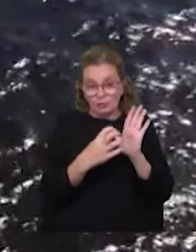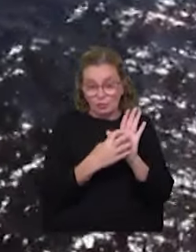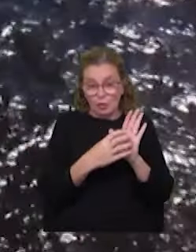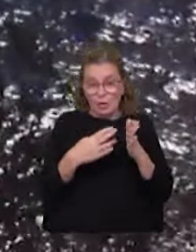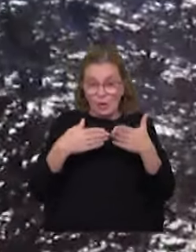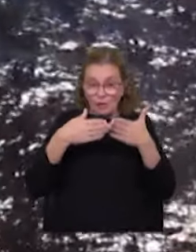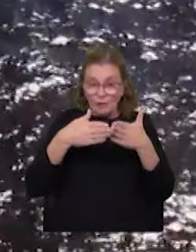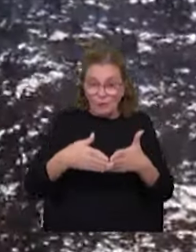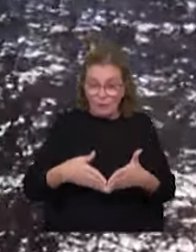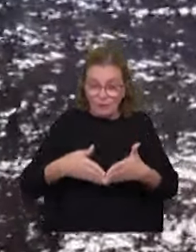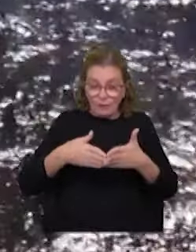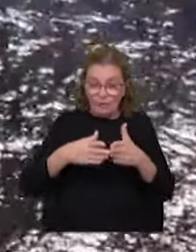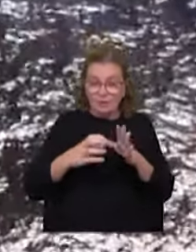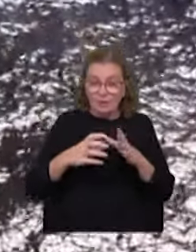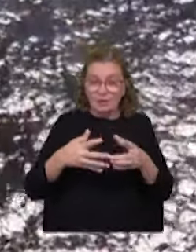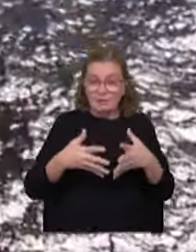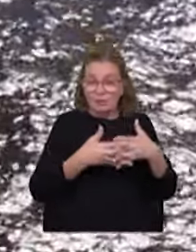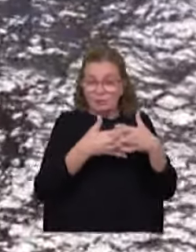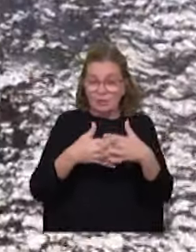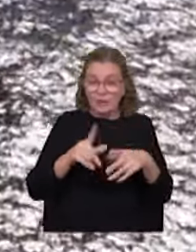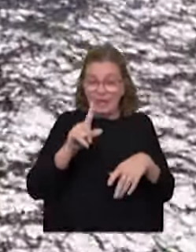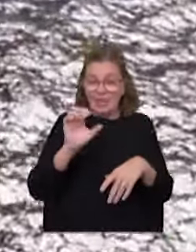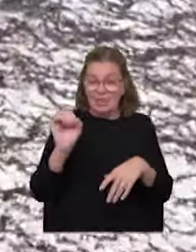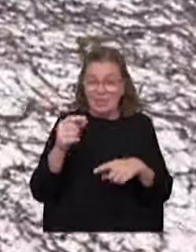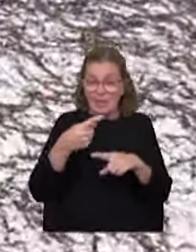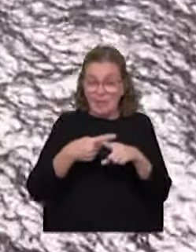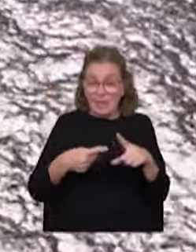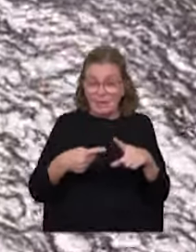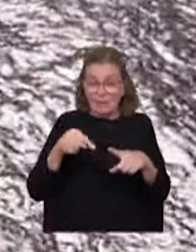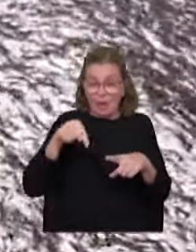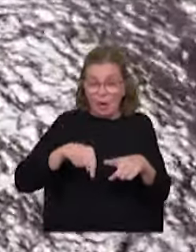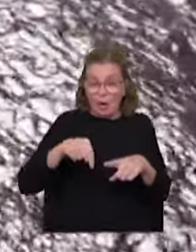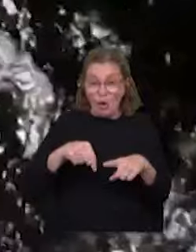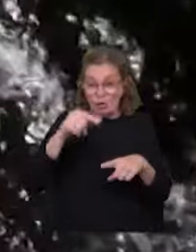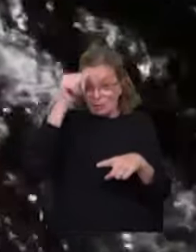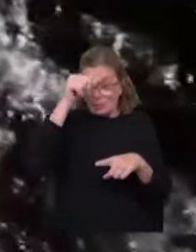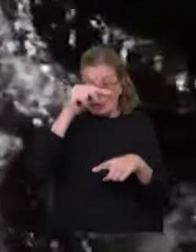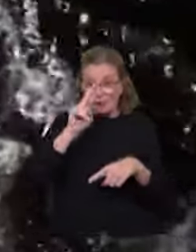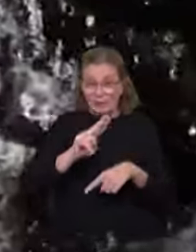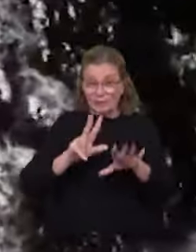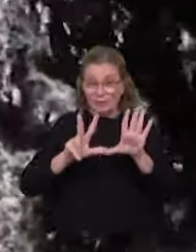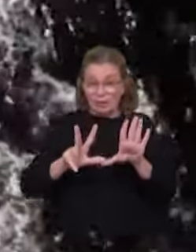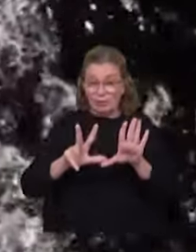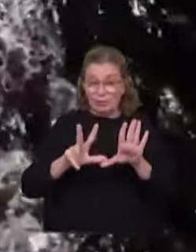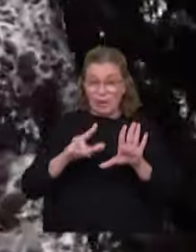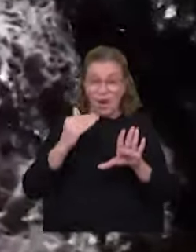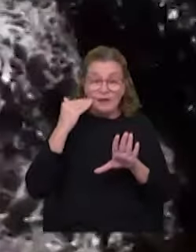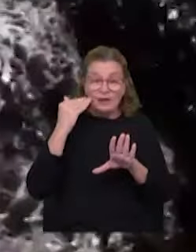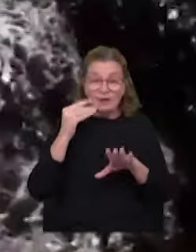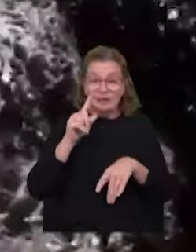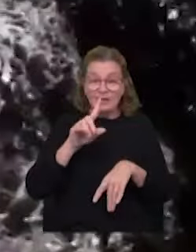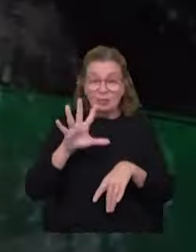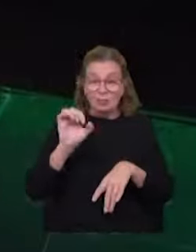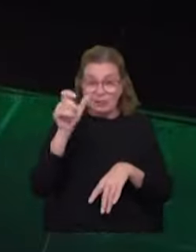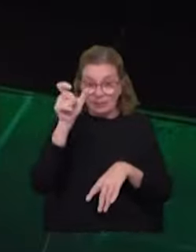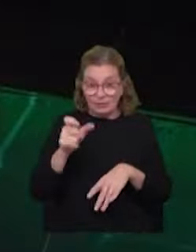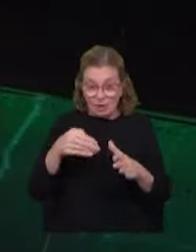buque estadounidense estuvo en Uruguay hasta las 10:30 de este domingo 28 de abril con 150 tripulantes a bordo